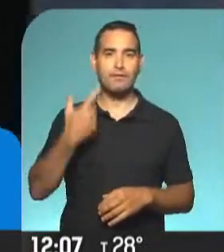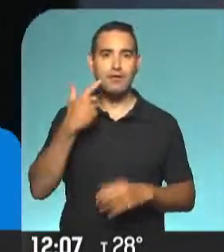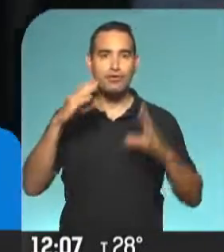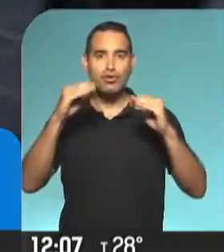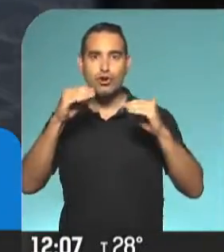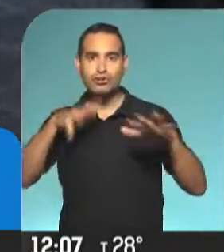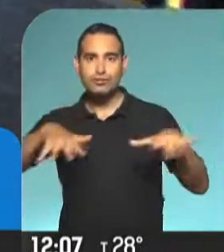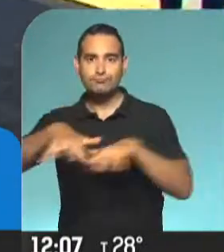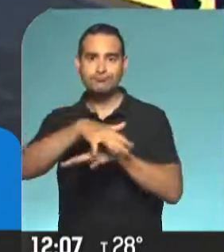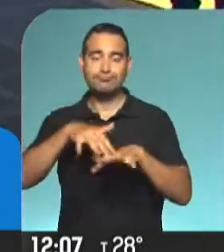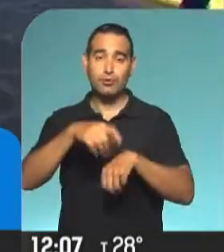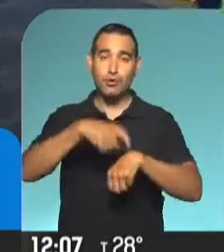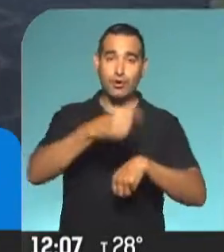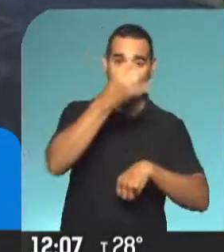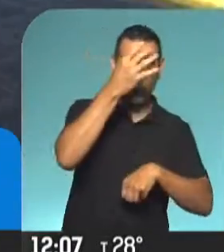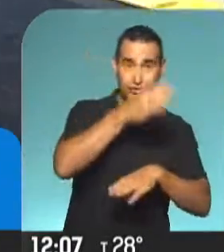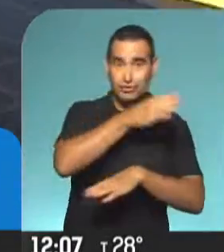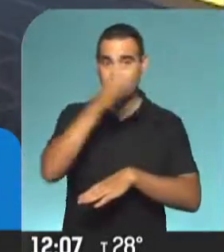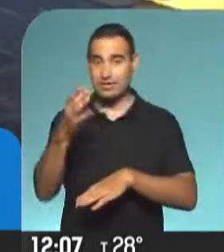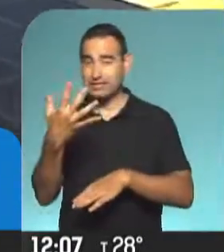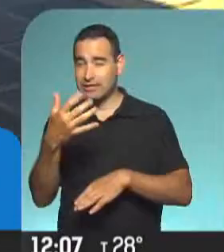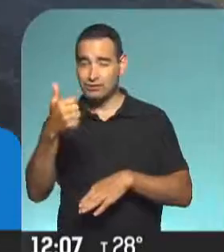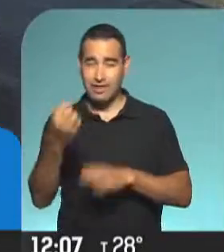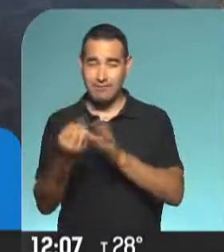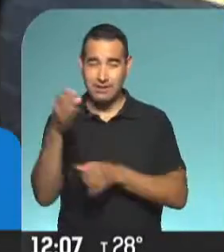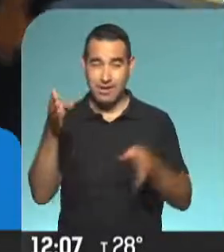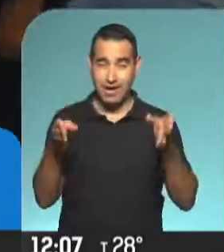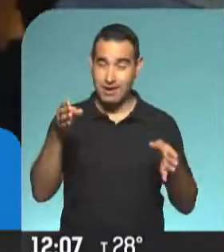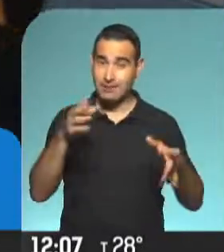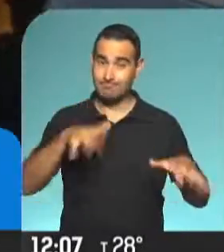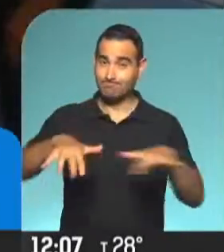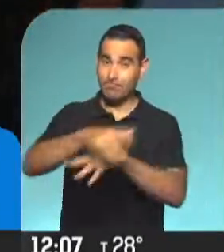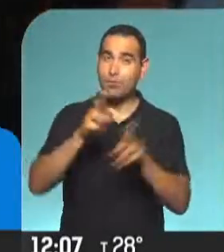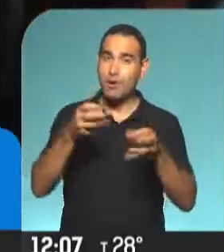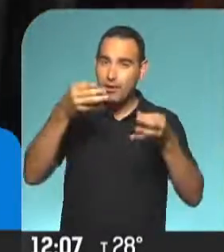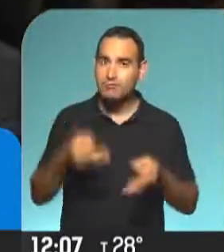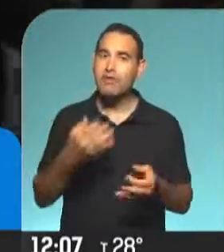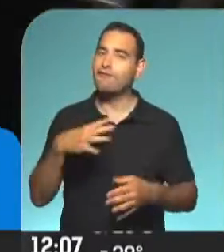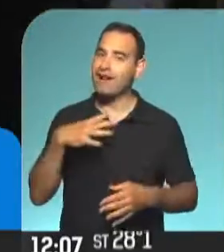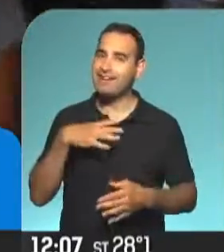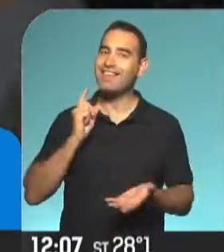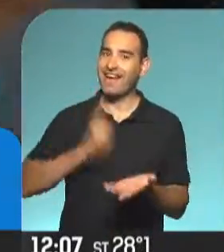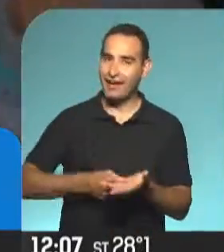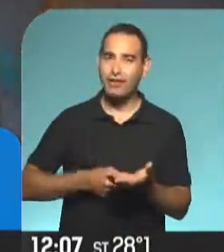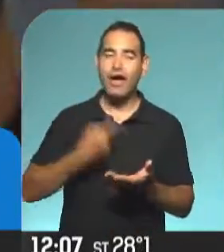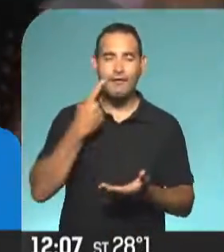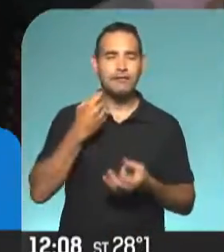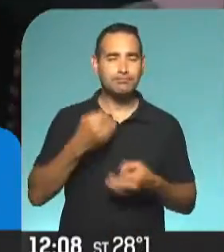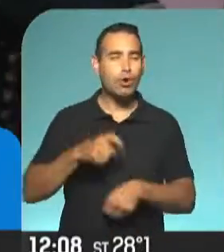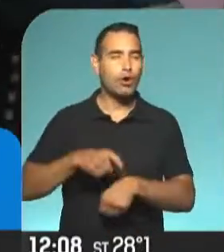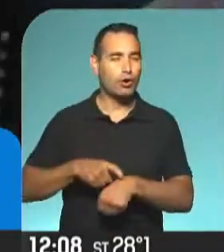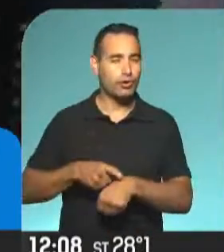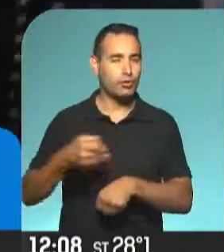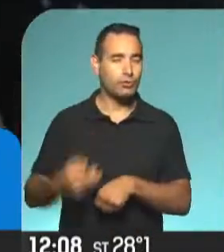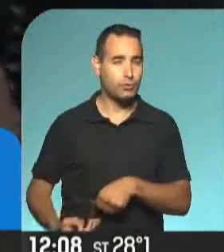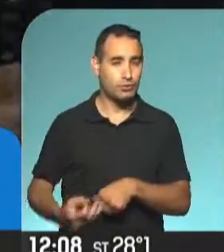Recordando que a partir de las 0 y hasta las 5 o hasta las 6 de la mañana, todavía no lo sabemos, ¿eh? Vamos a esperar el decreto para asegurarlo. Recordemos